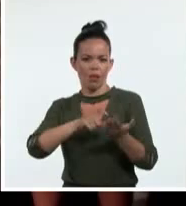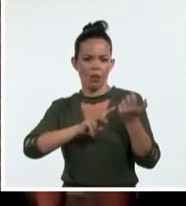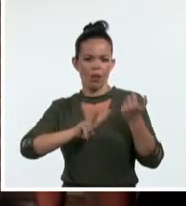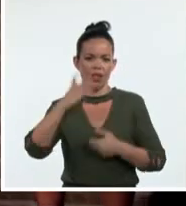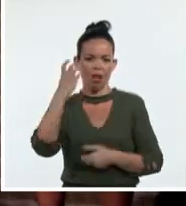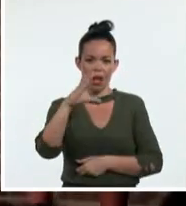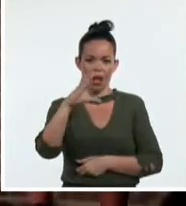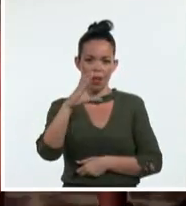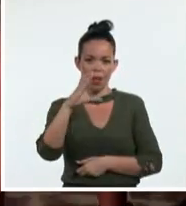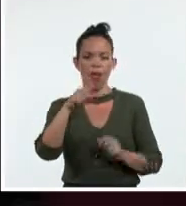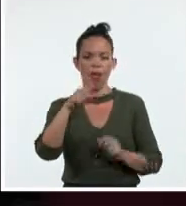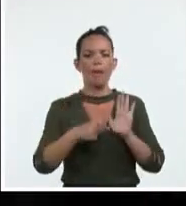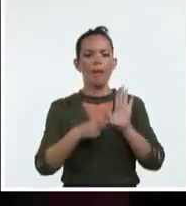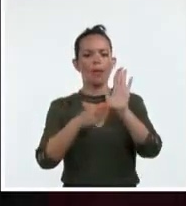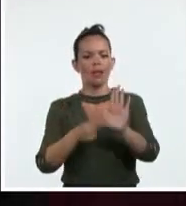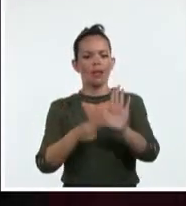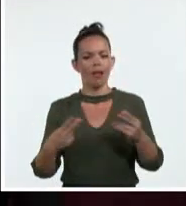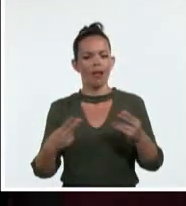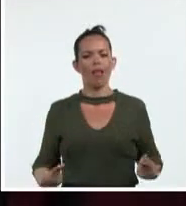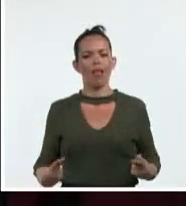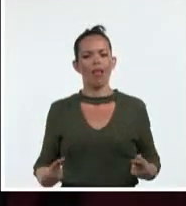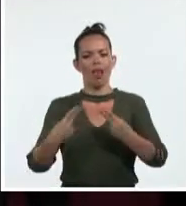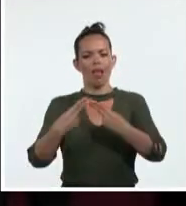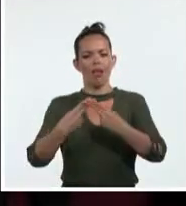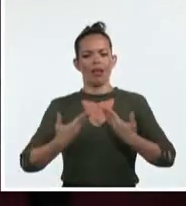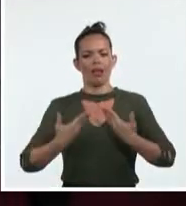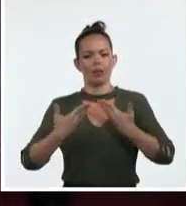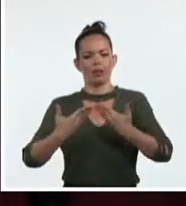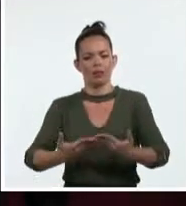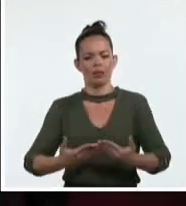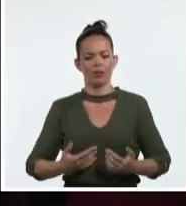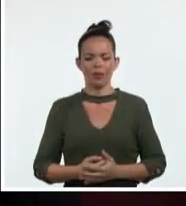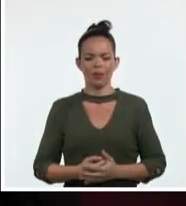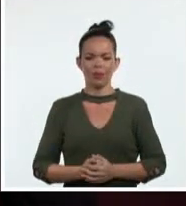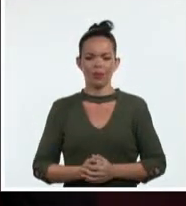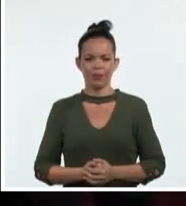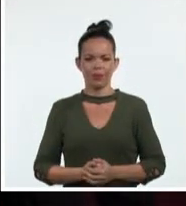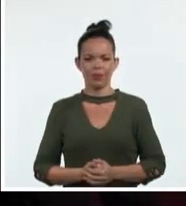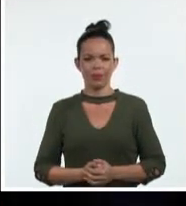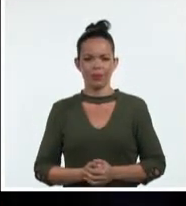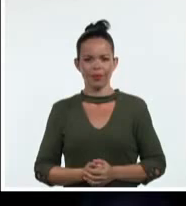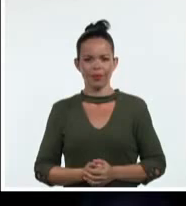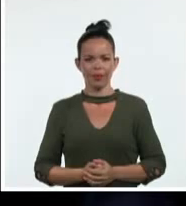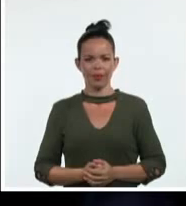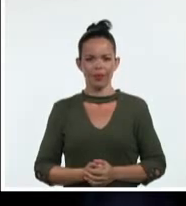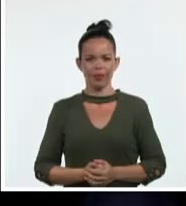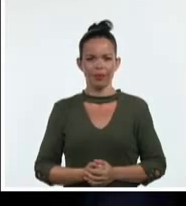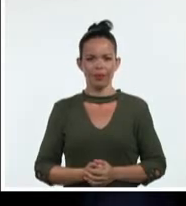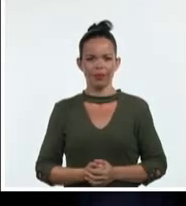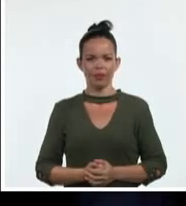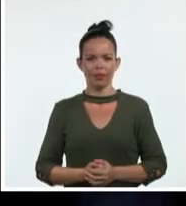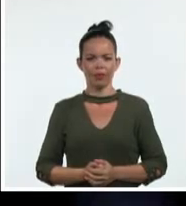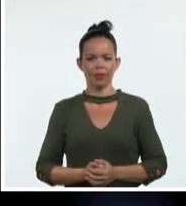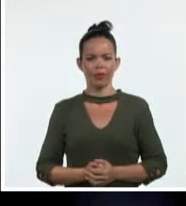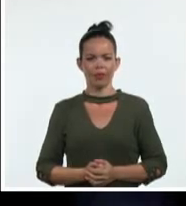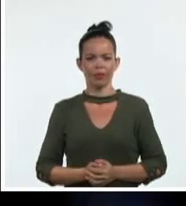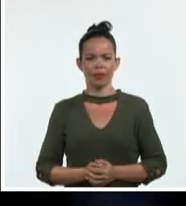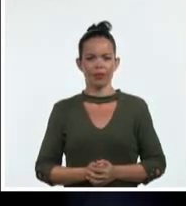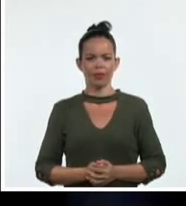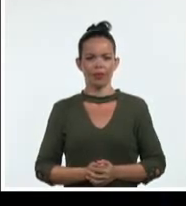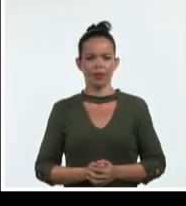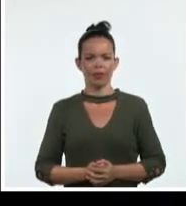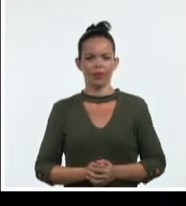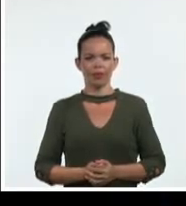presentar allí tan reveladora y profunda obra de teatro. Desde Villa Clara, Hilda Cárdenas Conlledo,